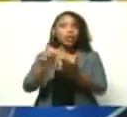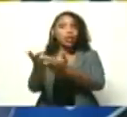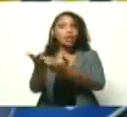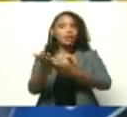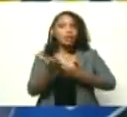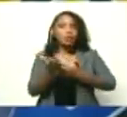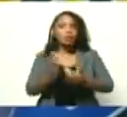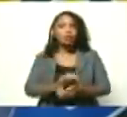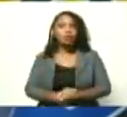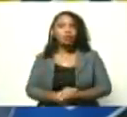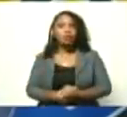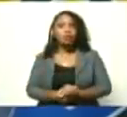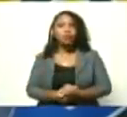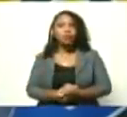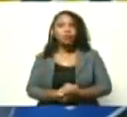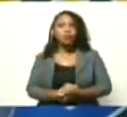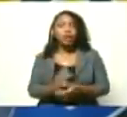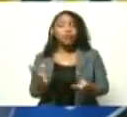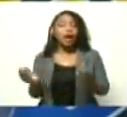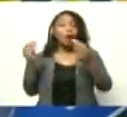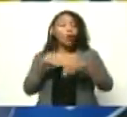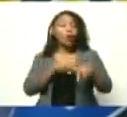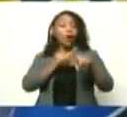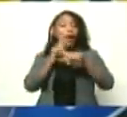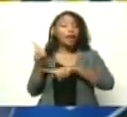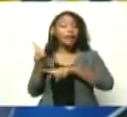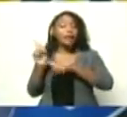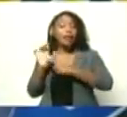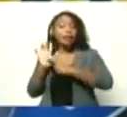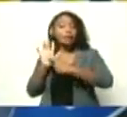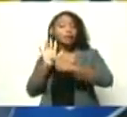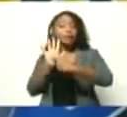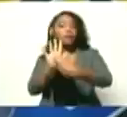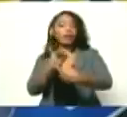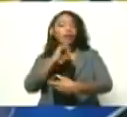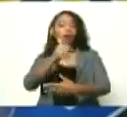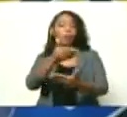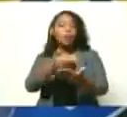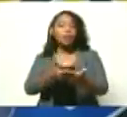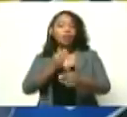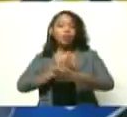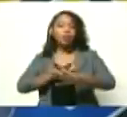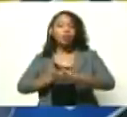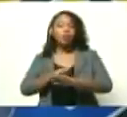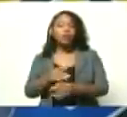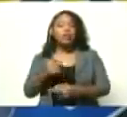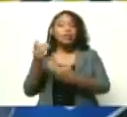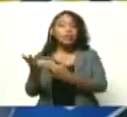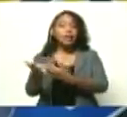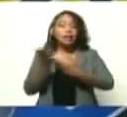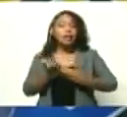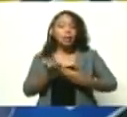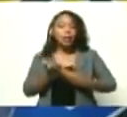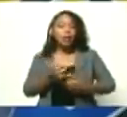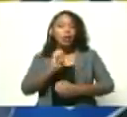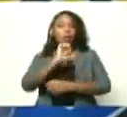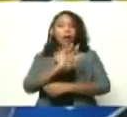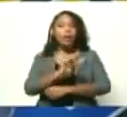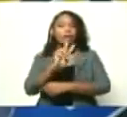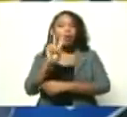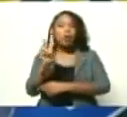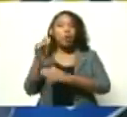recepción. De acuerdo con esta transmisión, se recibieron